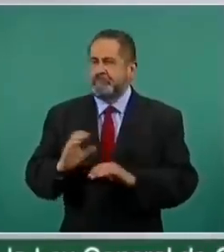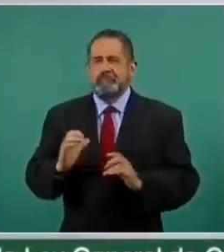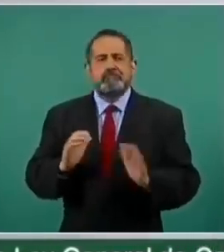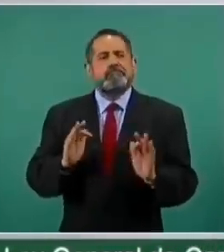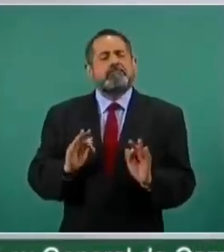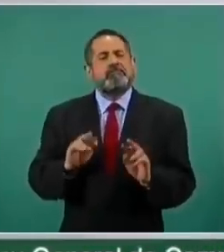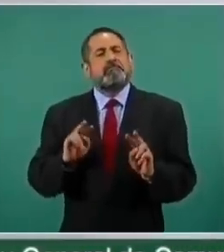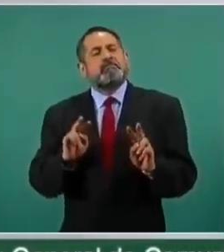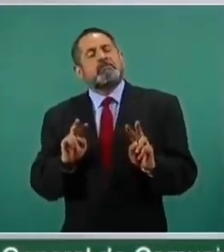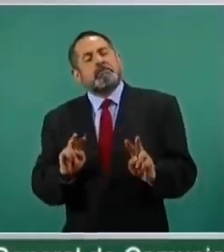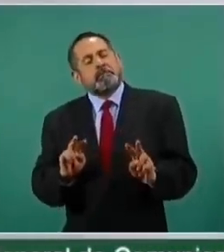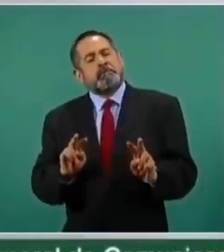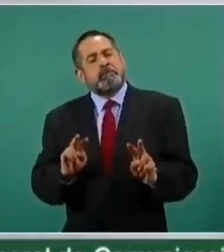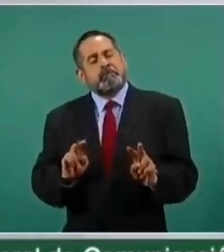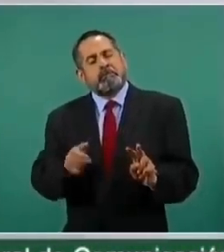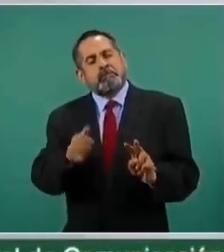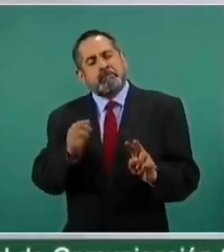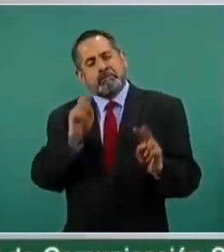vean la